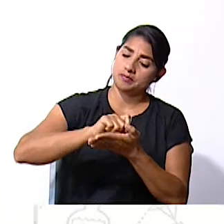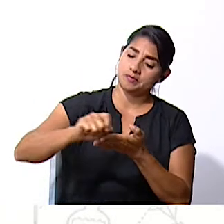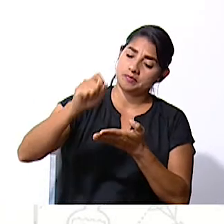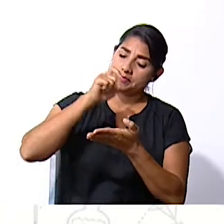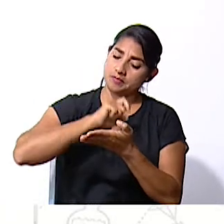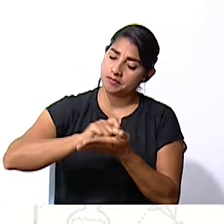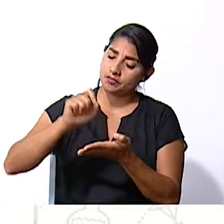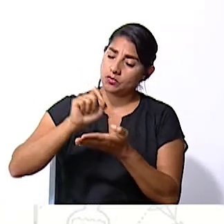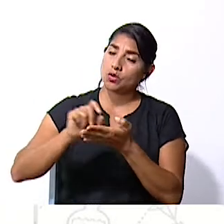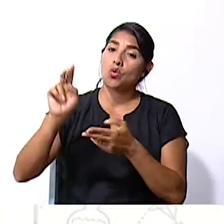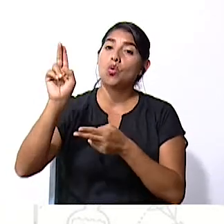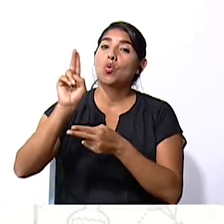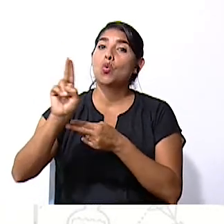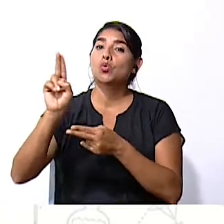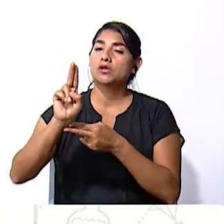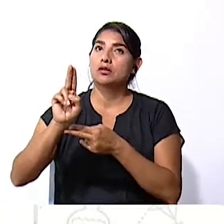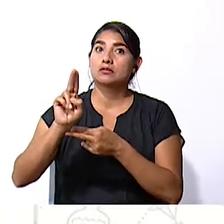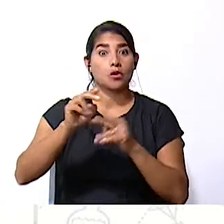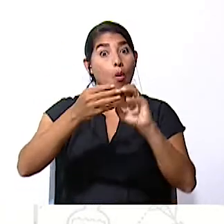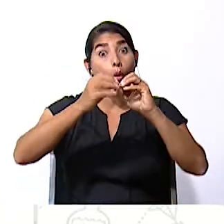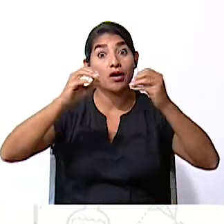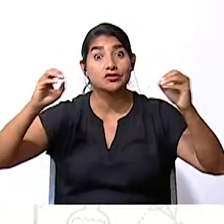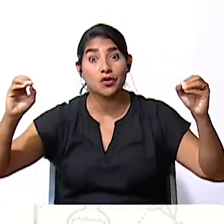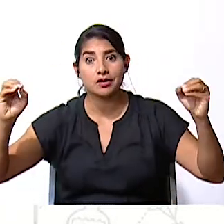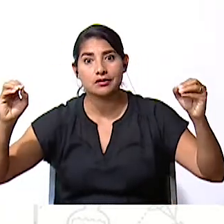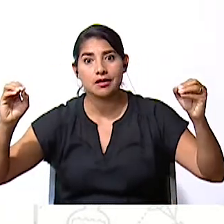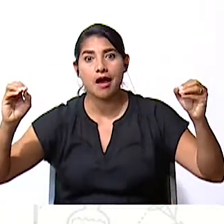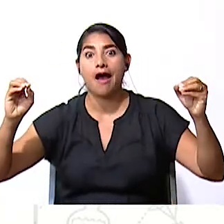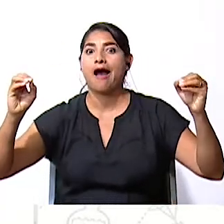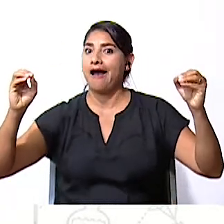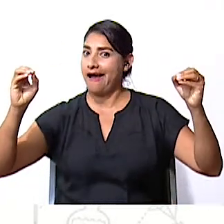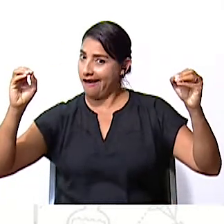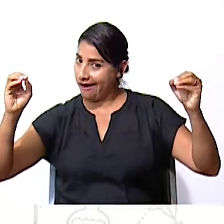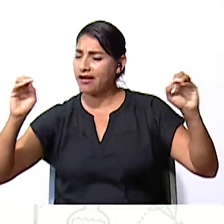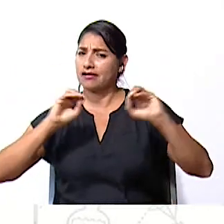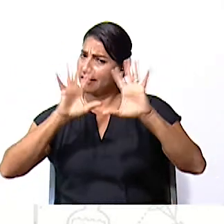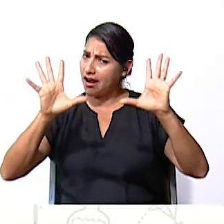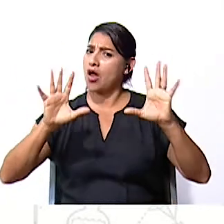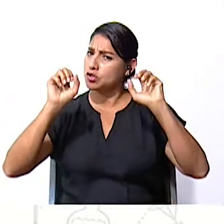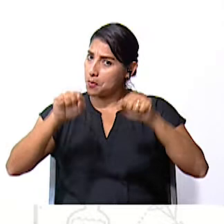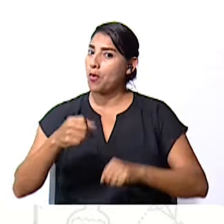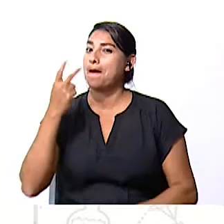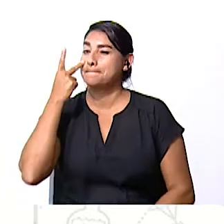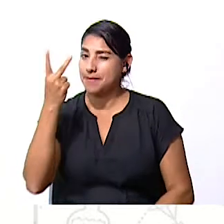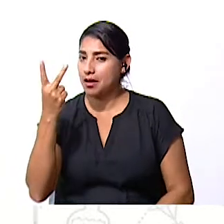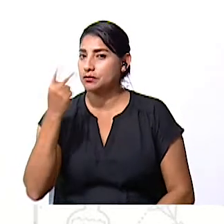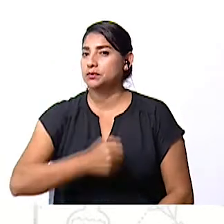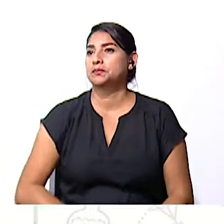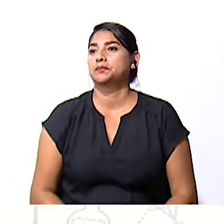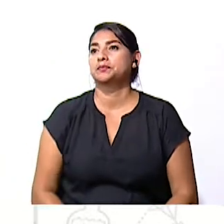pero utilizando oraciones? Ah, claro que se puede. Observemos.